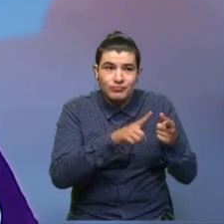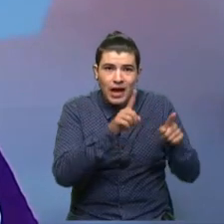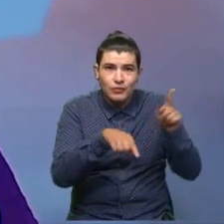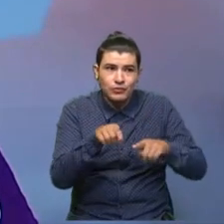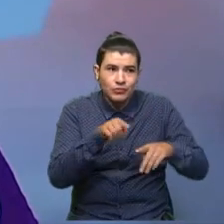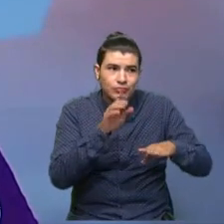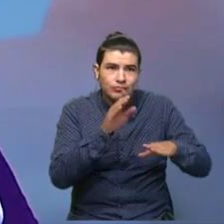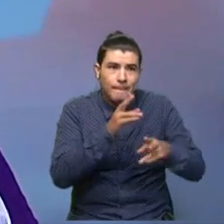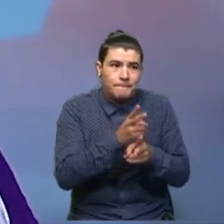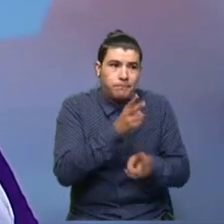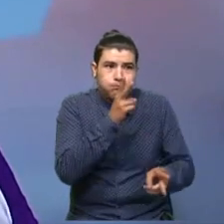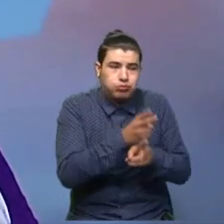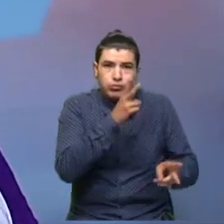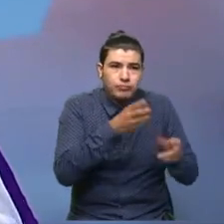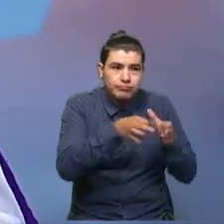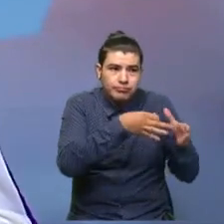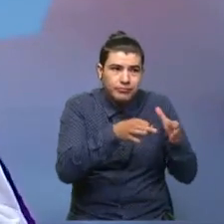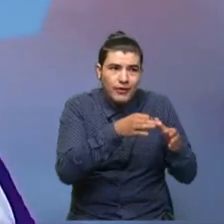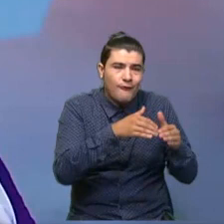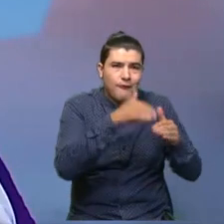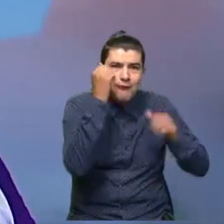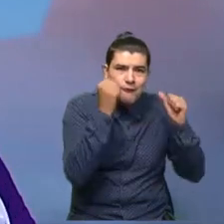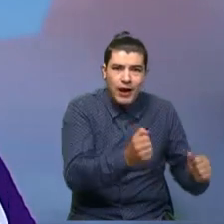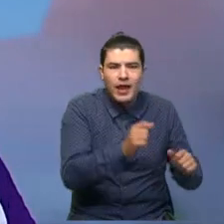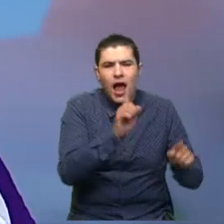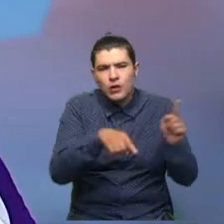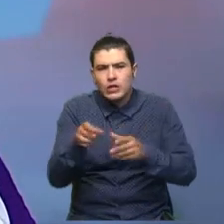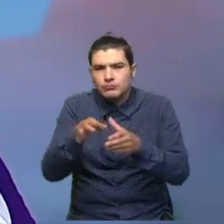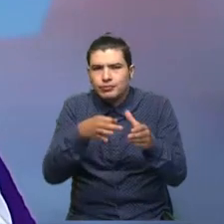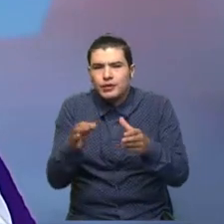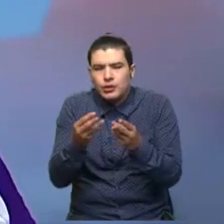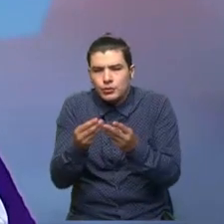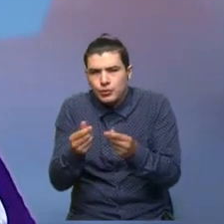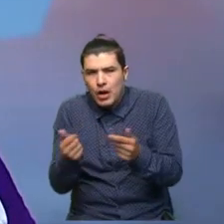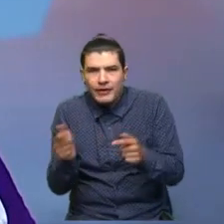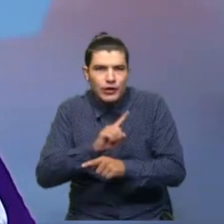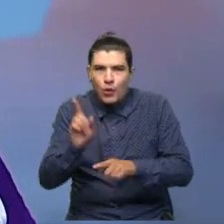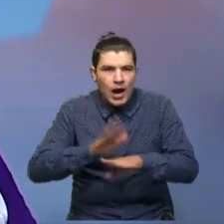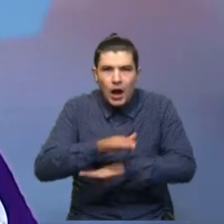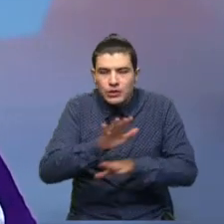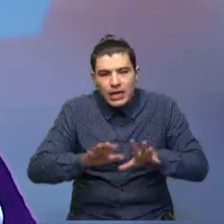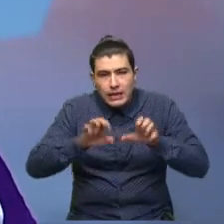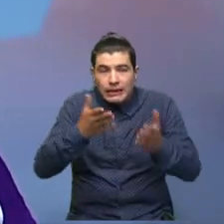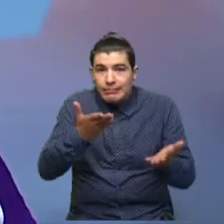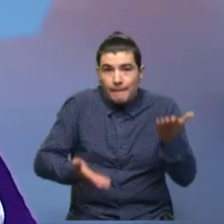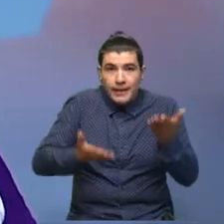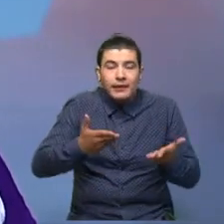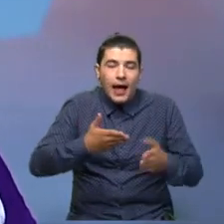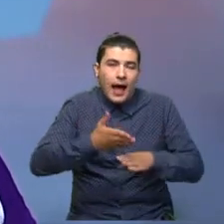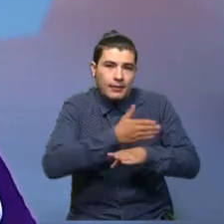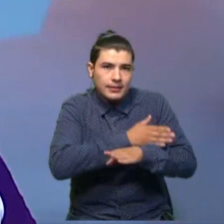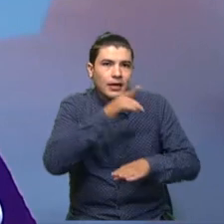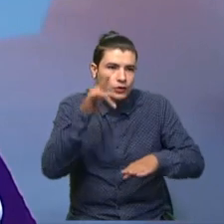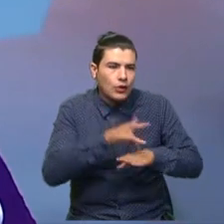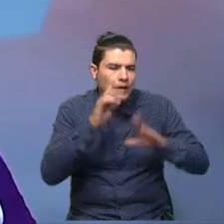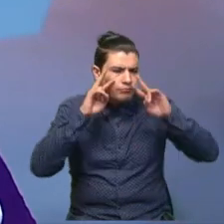cancerológicas que otras. Entonces, eso va a depender de muchas cosas y además del tiempo en el cual el paciente continúa con la infección por el Helicobacter pylori sin